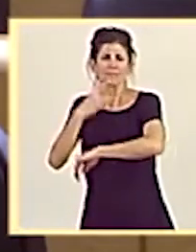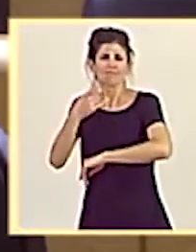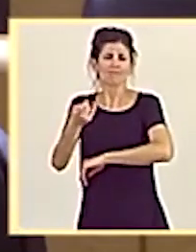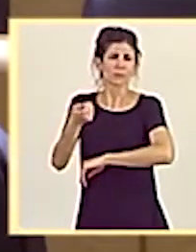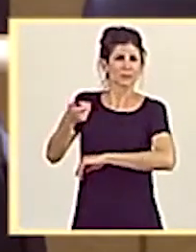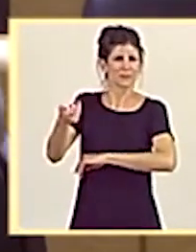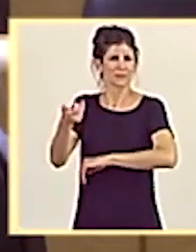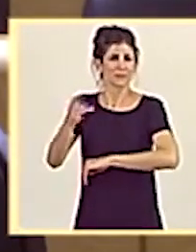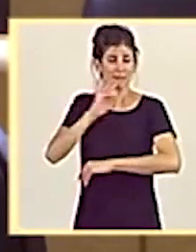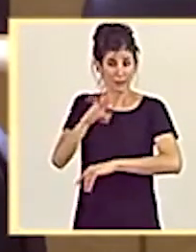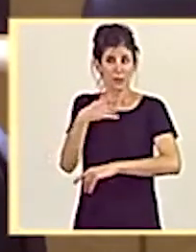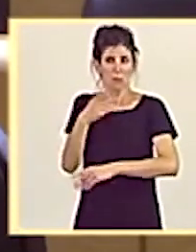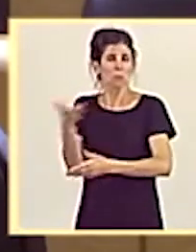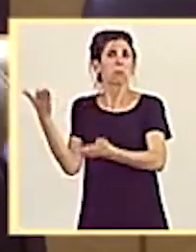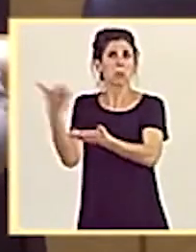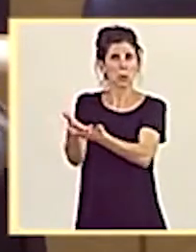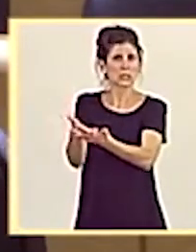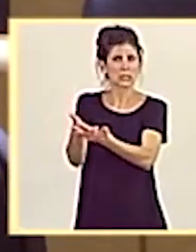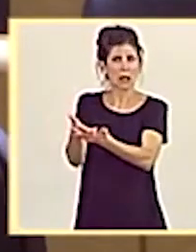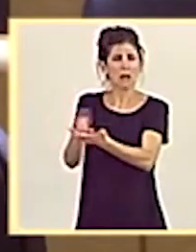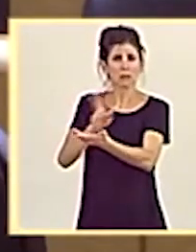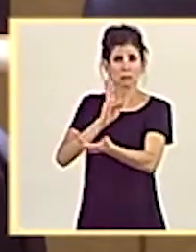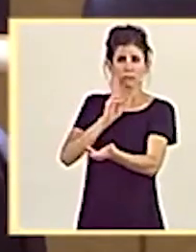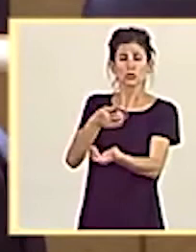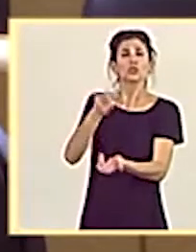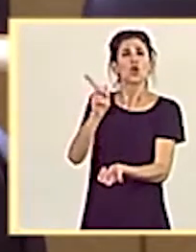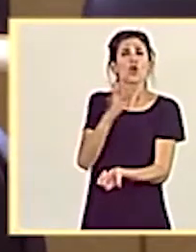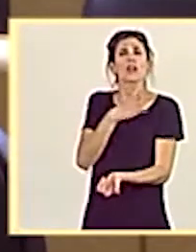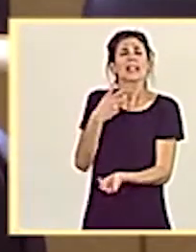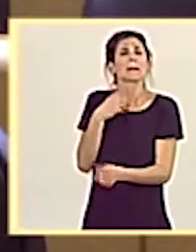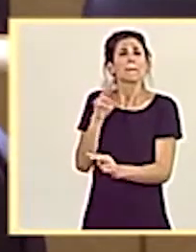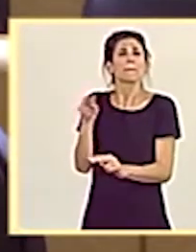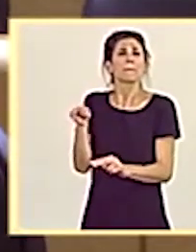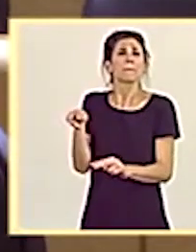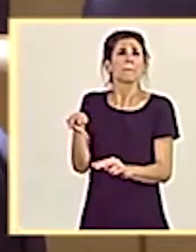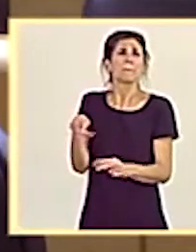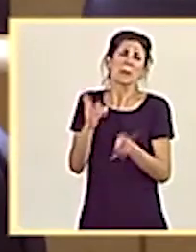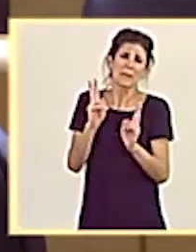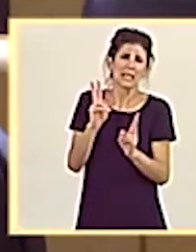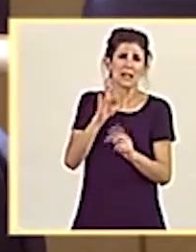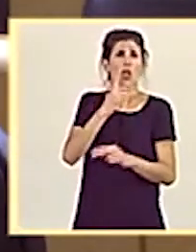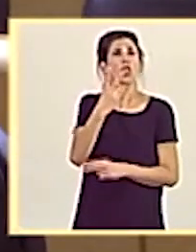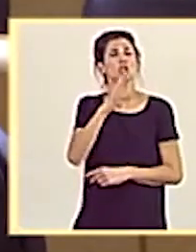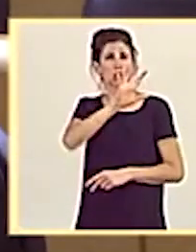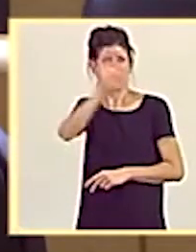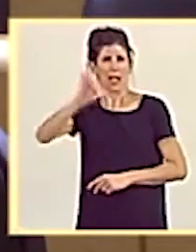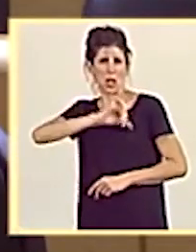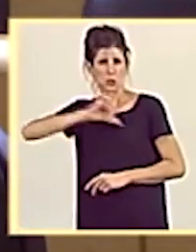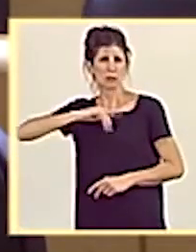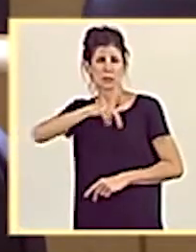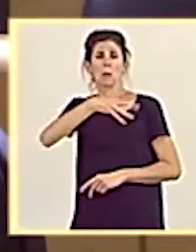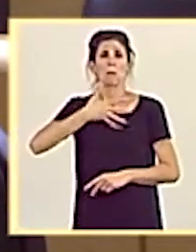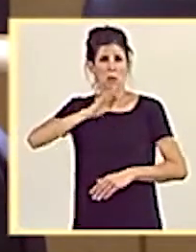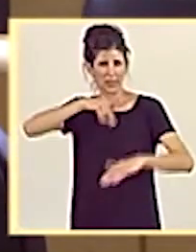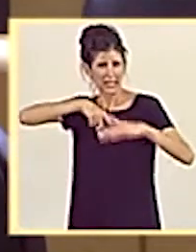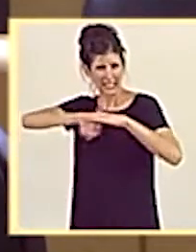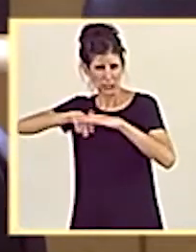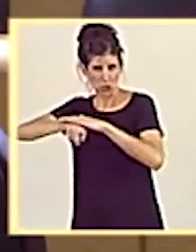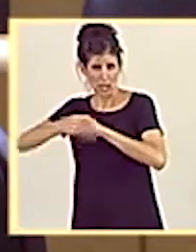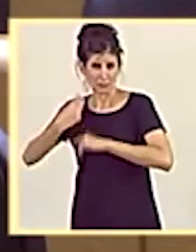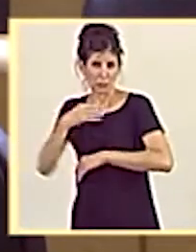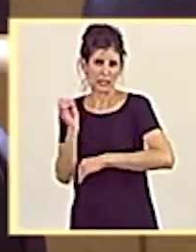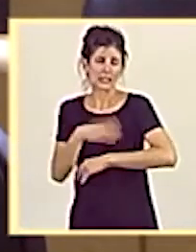más lanzar esa propuesta, solamente quiso permitir que 2 comunidades autónomas pudieran gestionar el ingreso mínimo